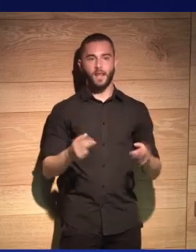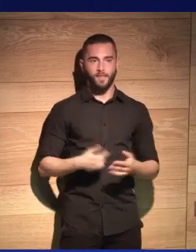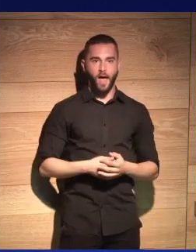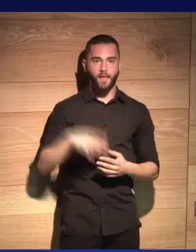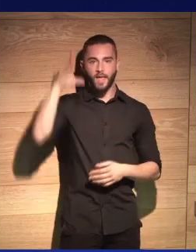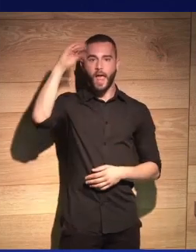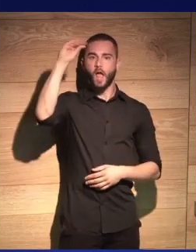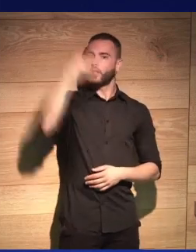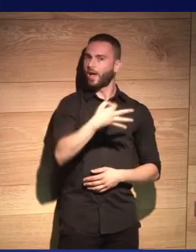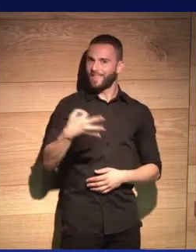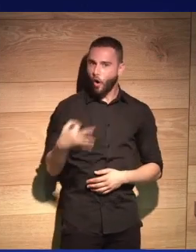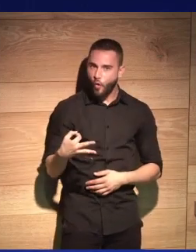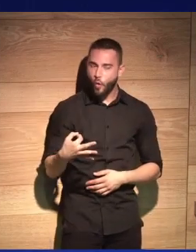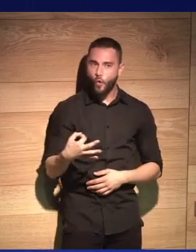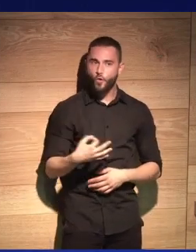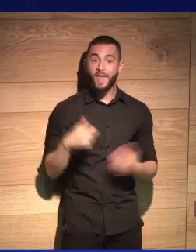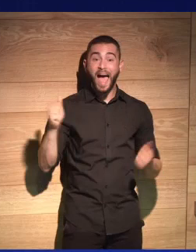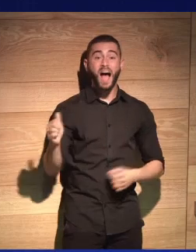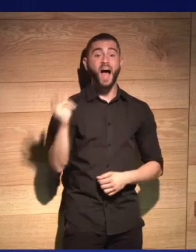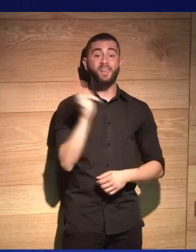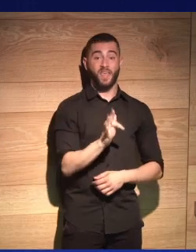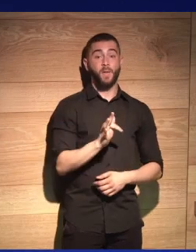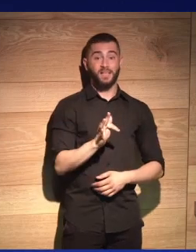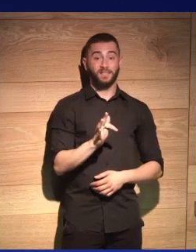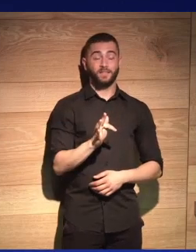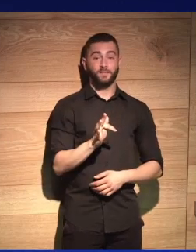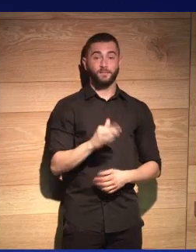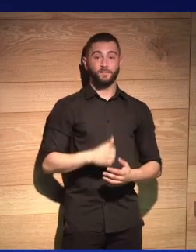inteligencia aguda, sino que además